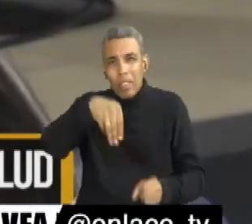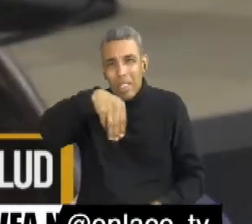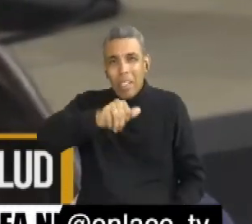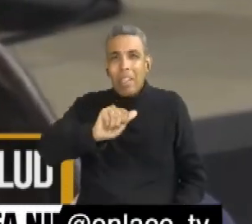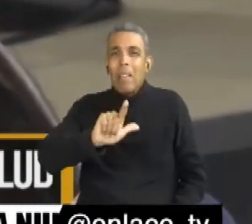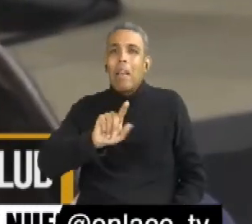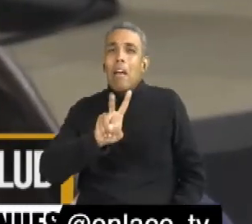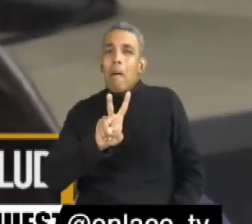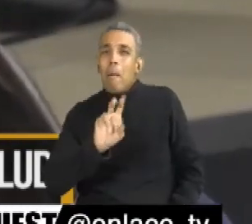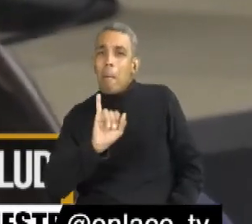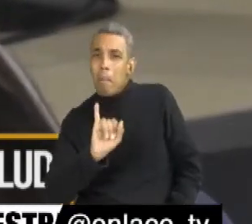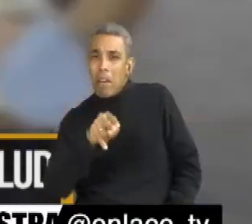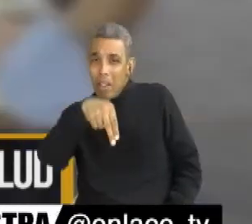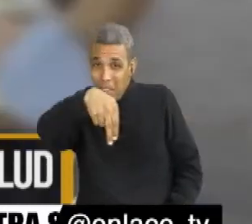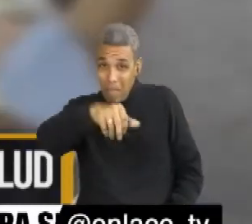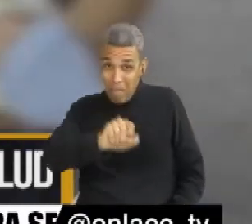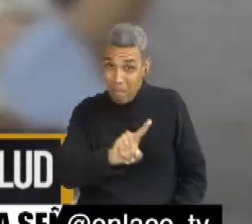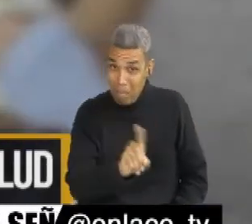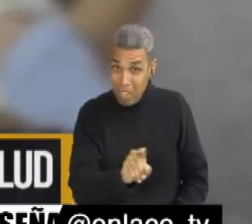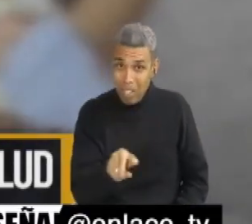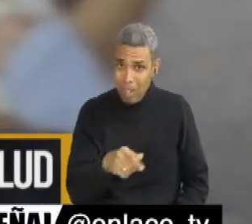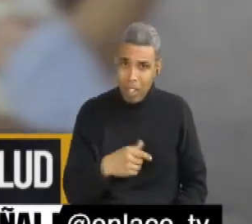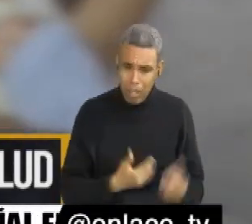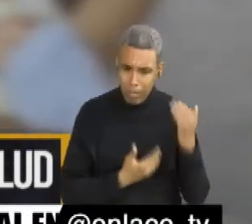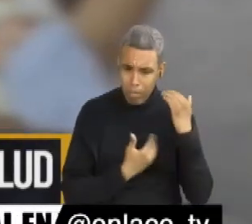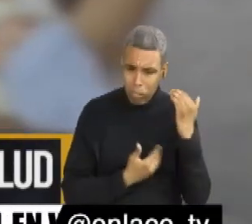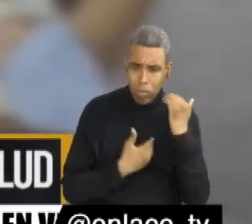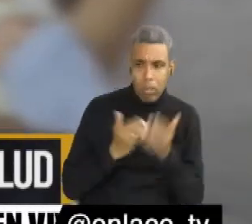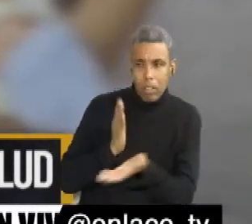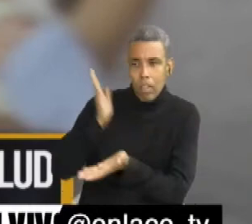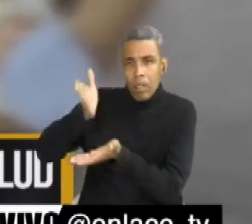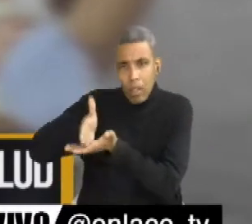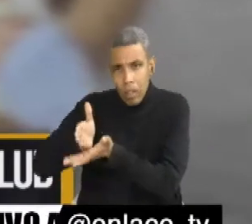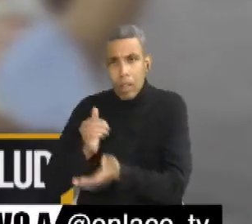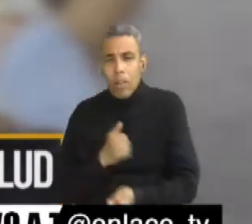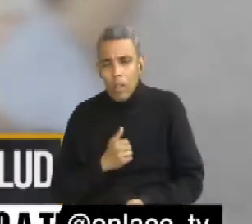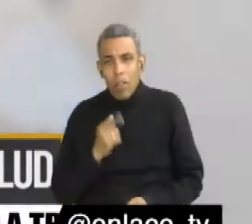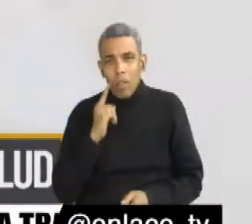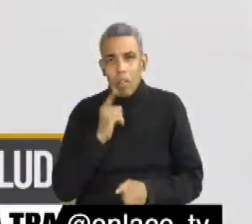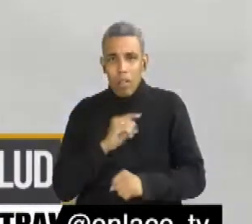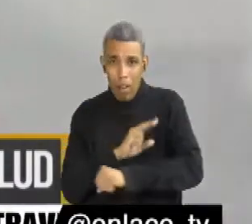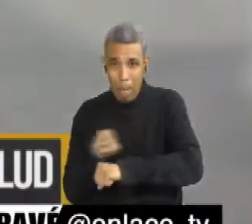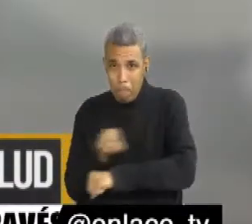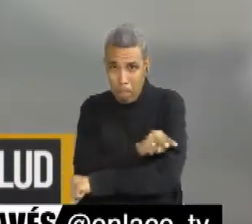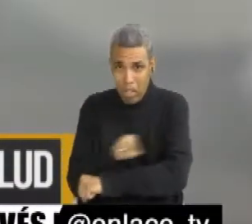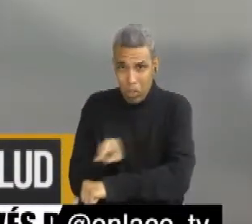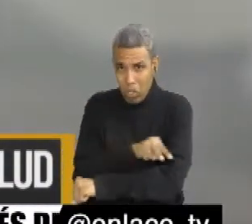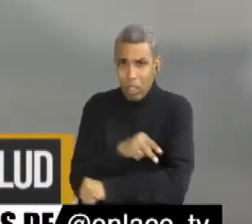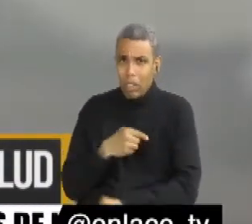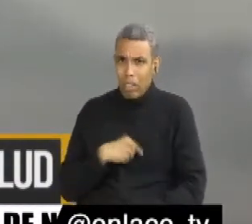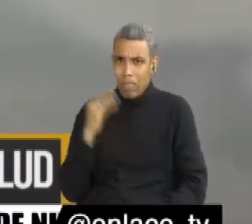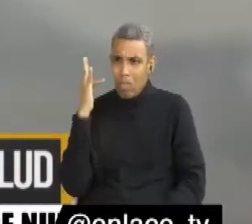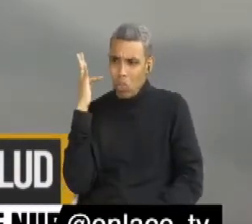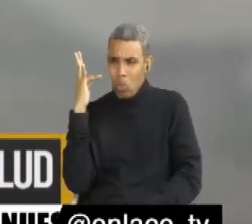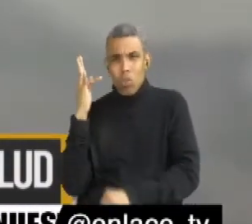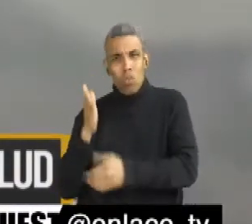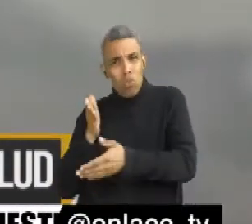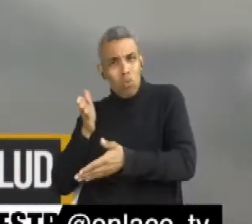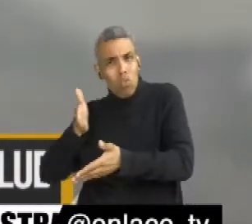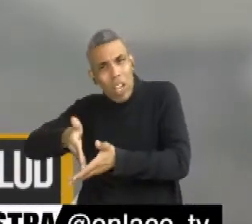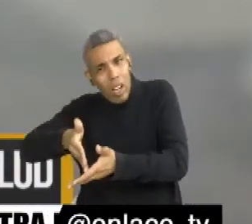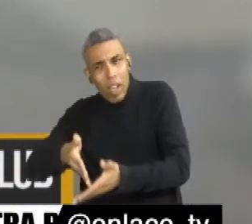las instalaciones de la personería municipal a entablarle una tutela a su EPS. Que me colaboren sinceramente,